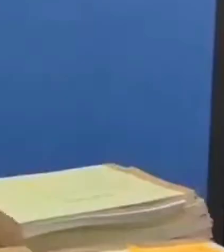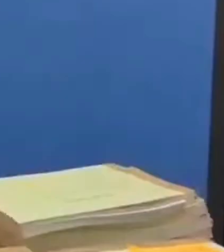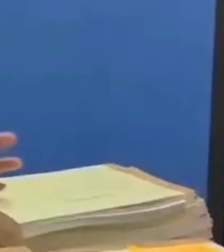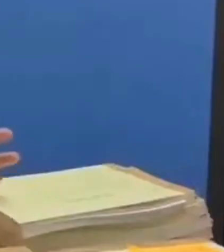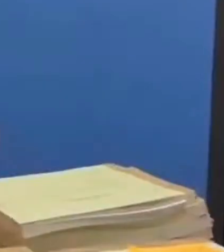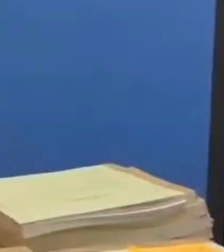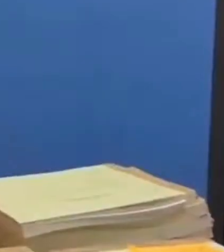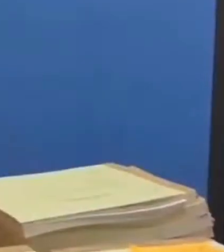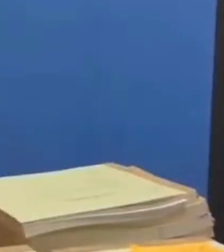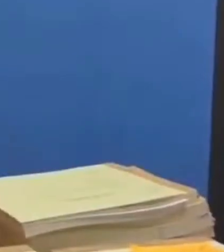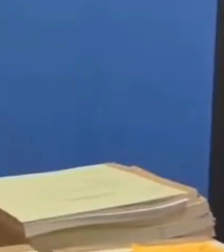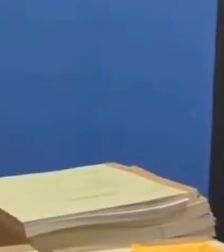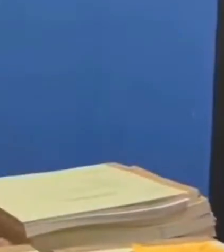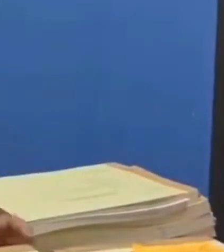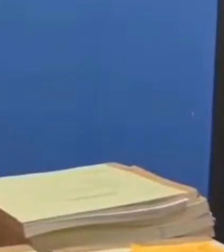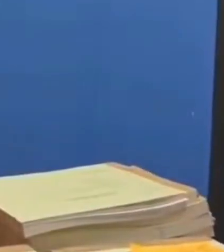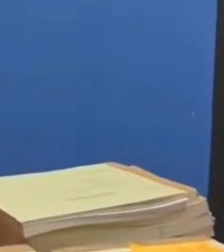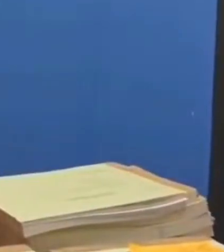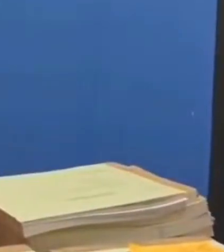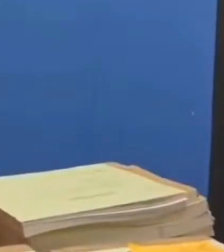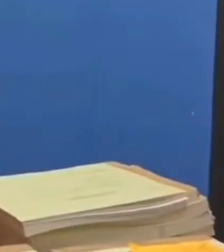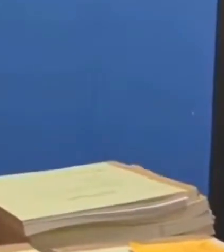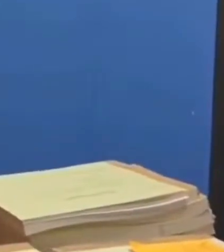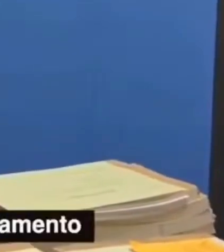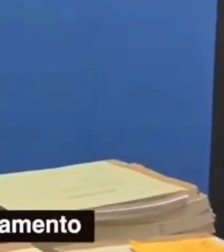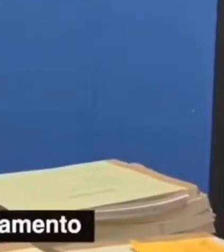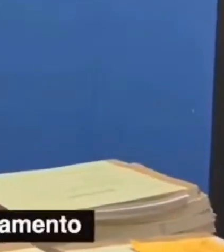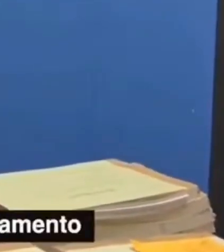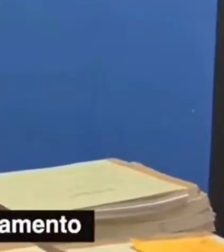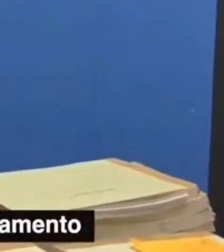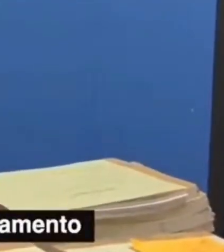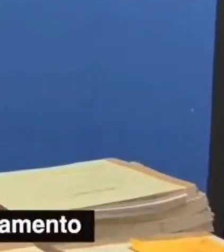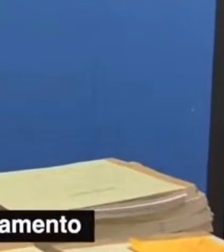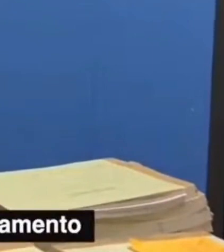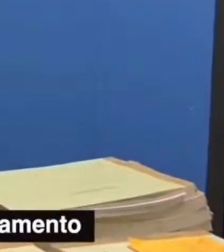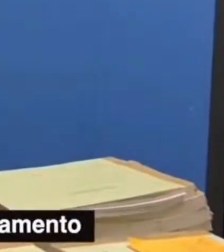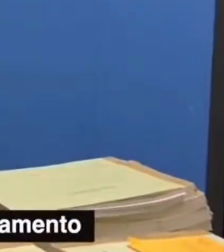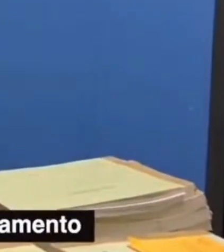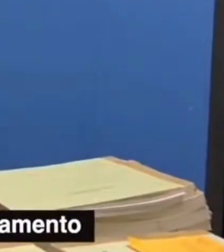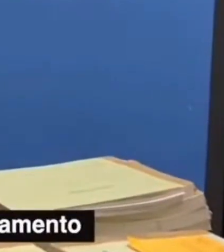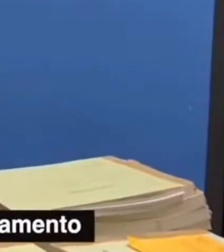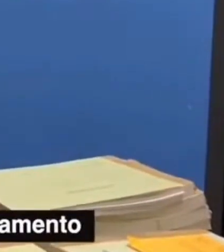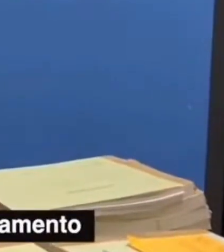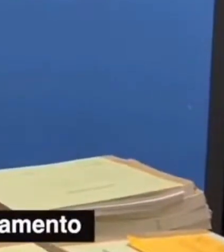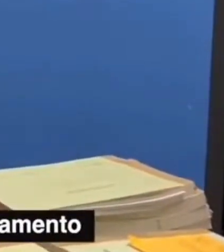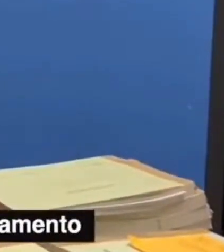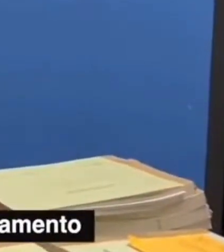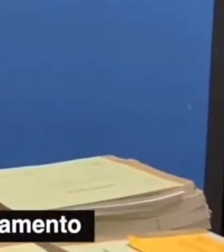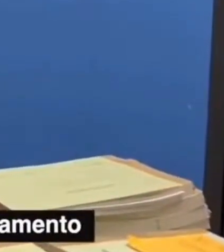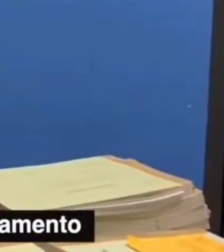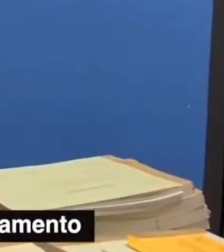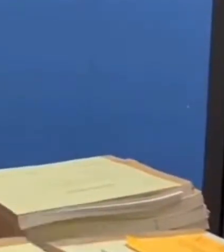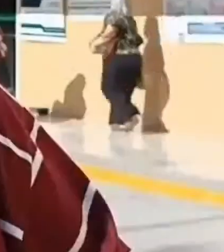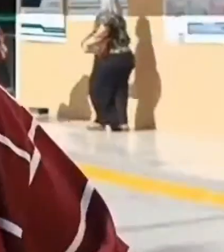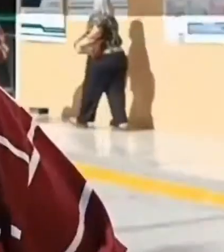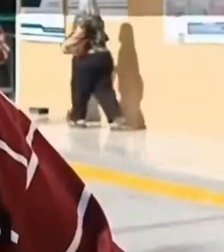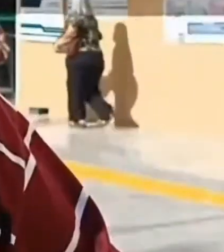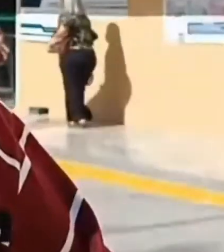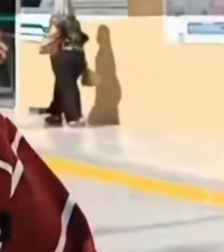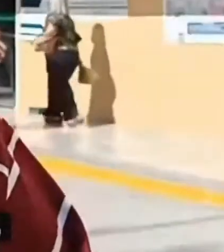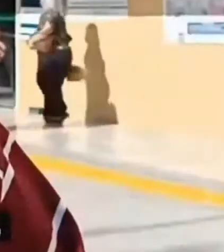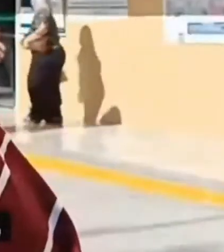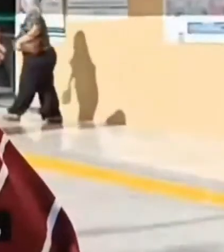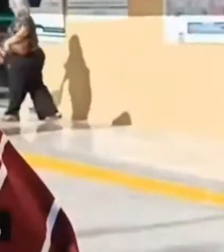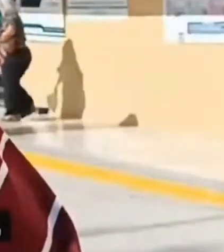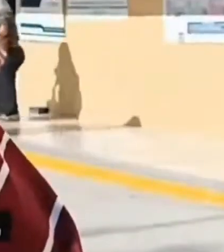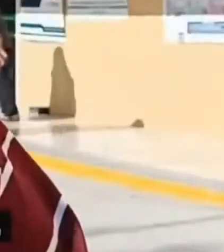¿no? En cuestión de segundos o minutos ya le estamos despachando, surtiendo su medicamento al paciente. Pues